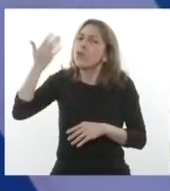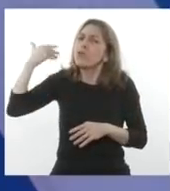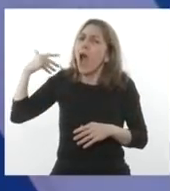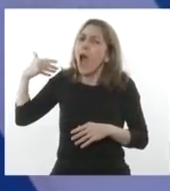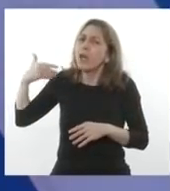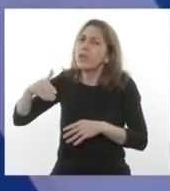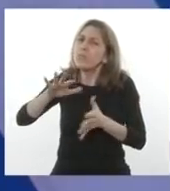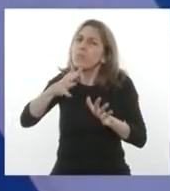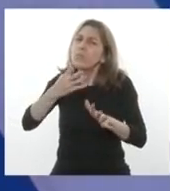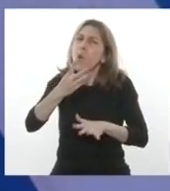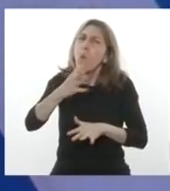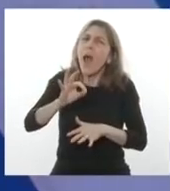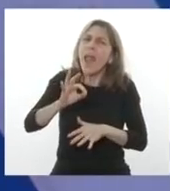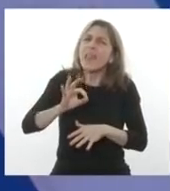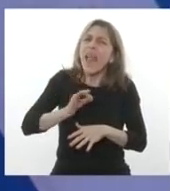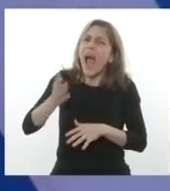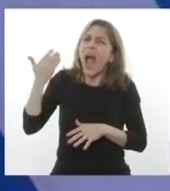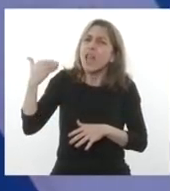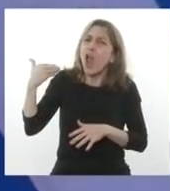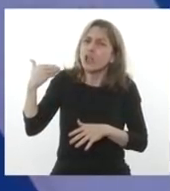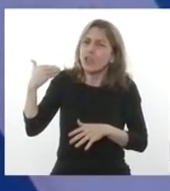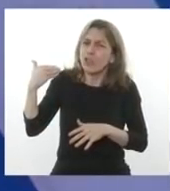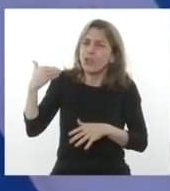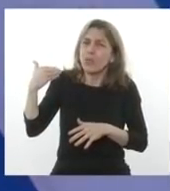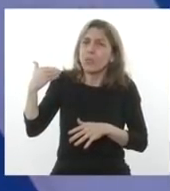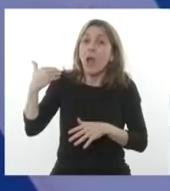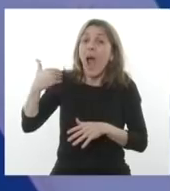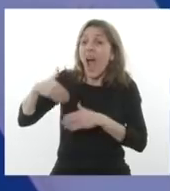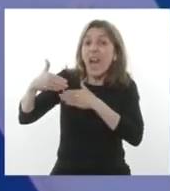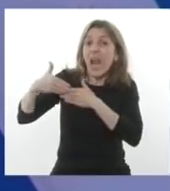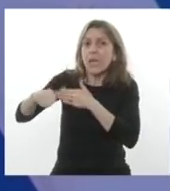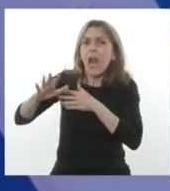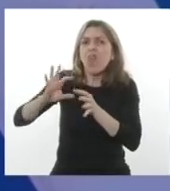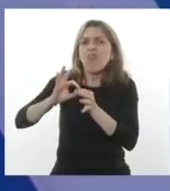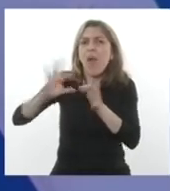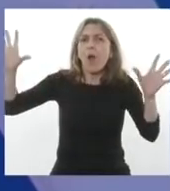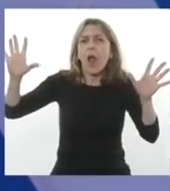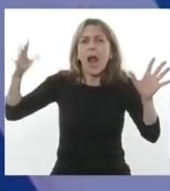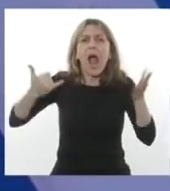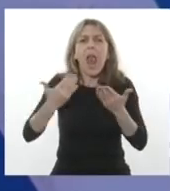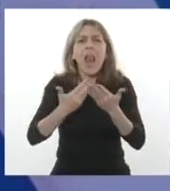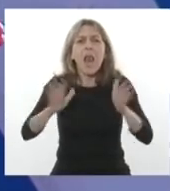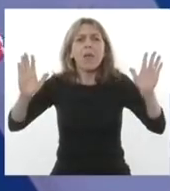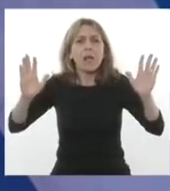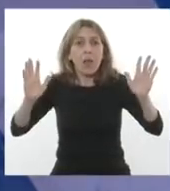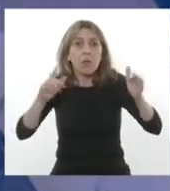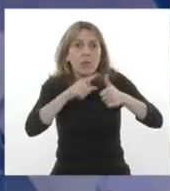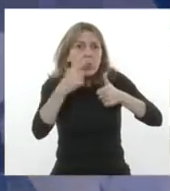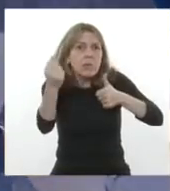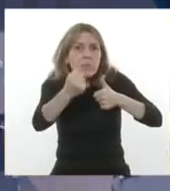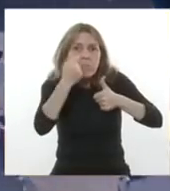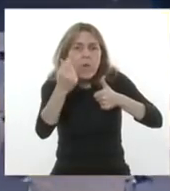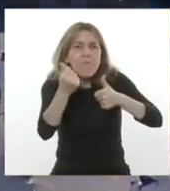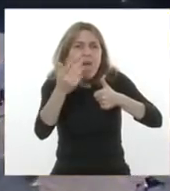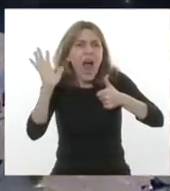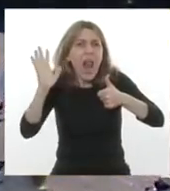cerca ya de 40, 4 décadas, la Argentina vive en democracia y tenemos libertad. Y la libertad es muy valiosa. La